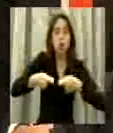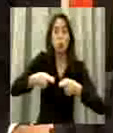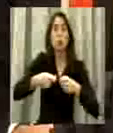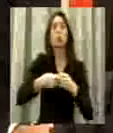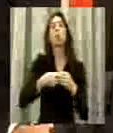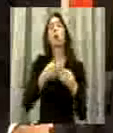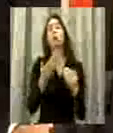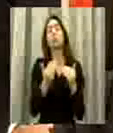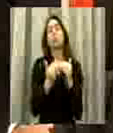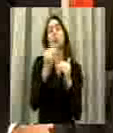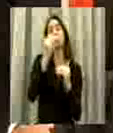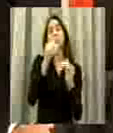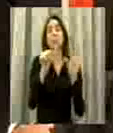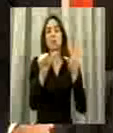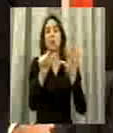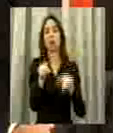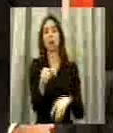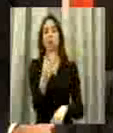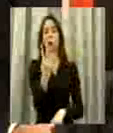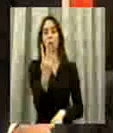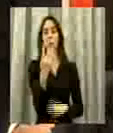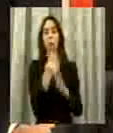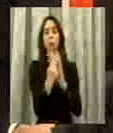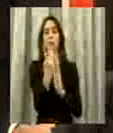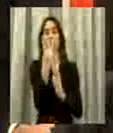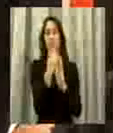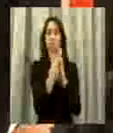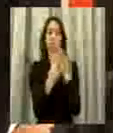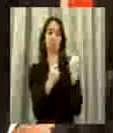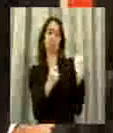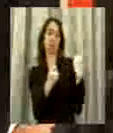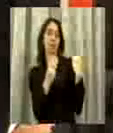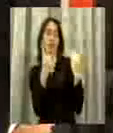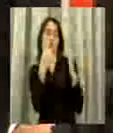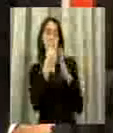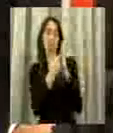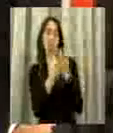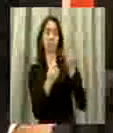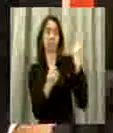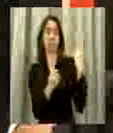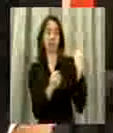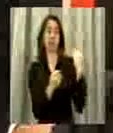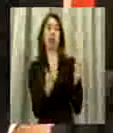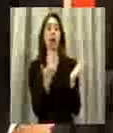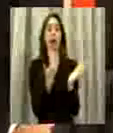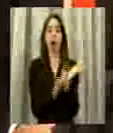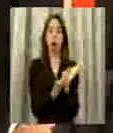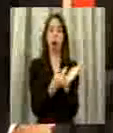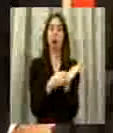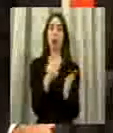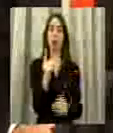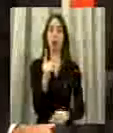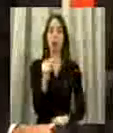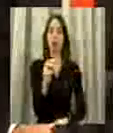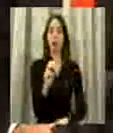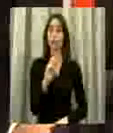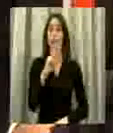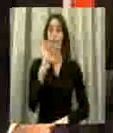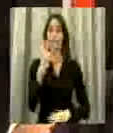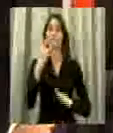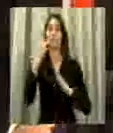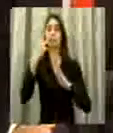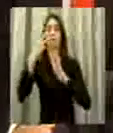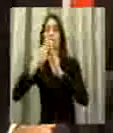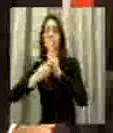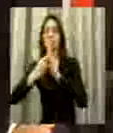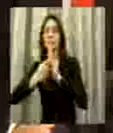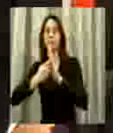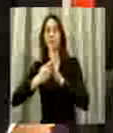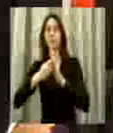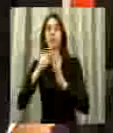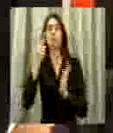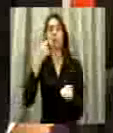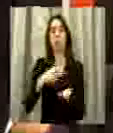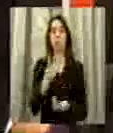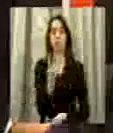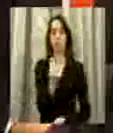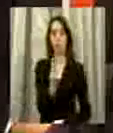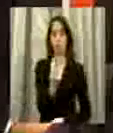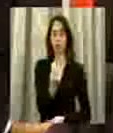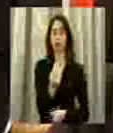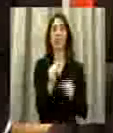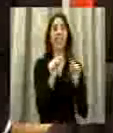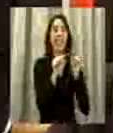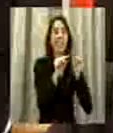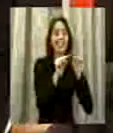6,4%. El último trimestre, por lo tanto, el último trimestre que tenemos datos, tercer trimestre del año 2012. Y esto también tiene